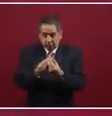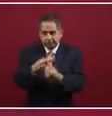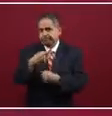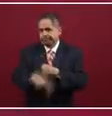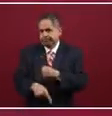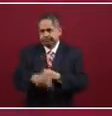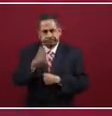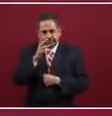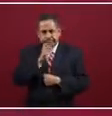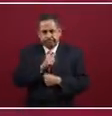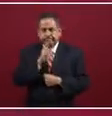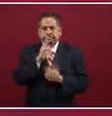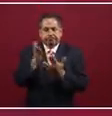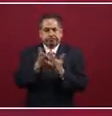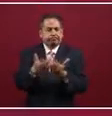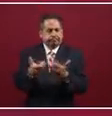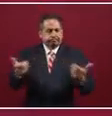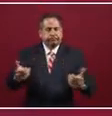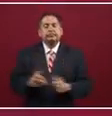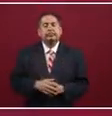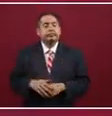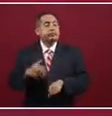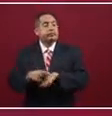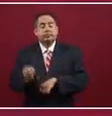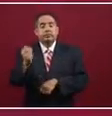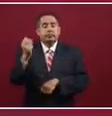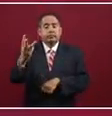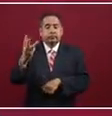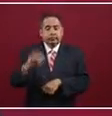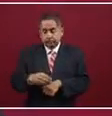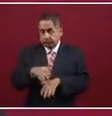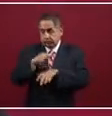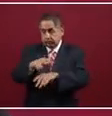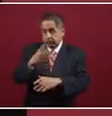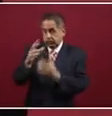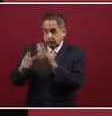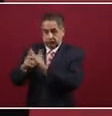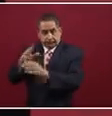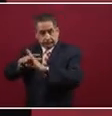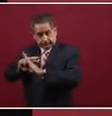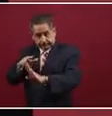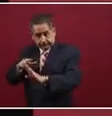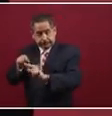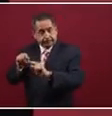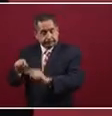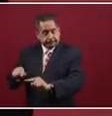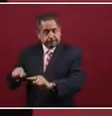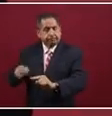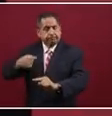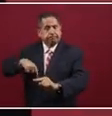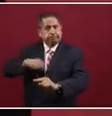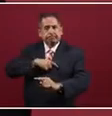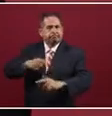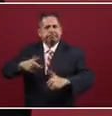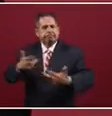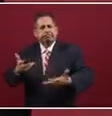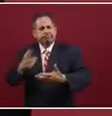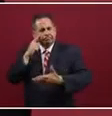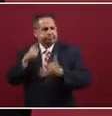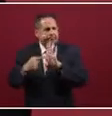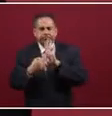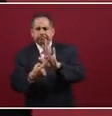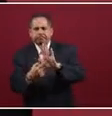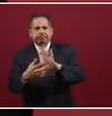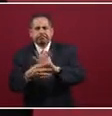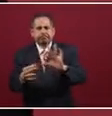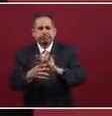Punto tres, en materia migratoria, lo que estamos nosotros tratando de demostrar es que